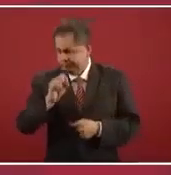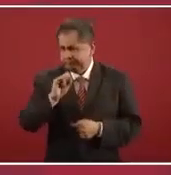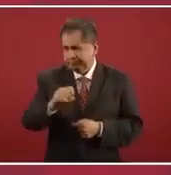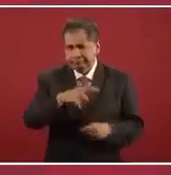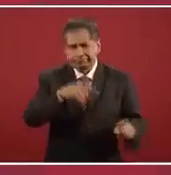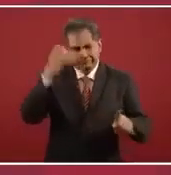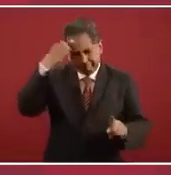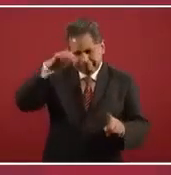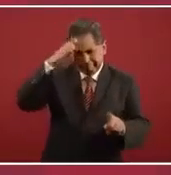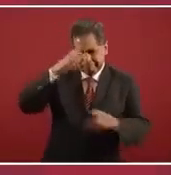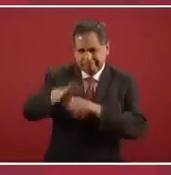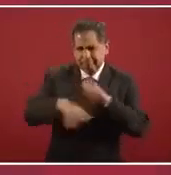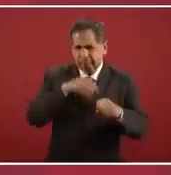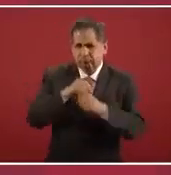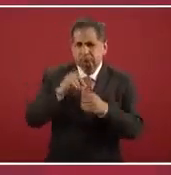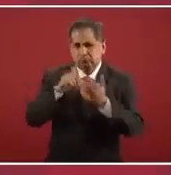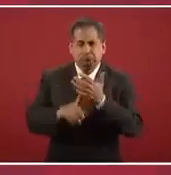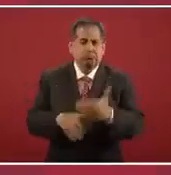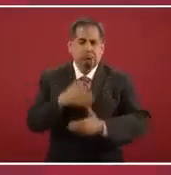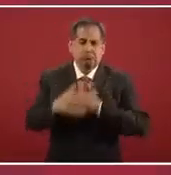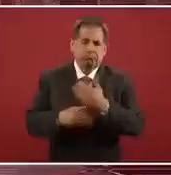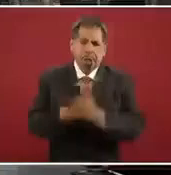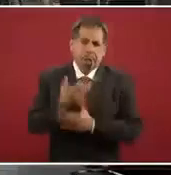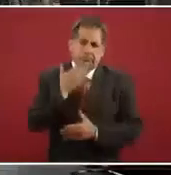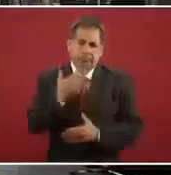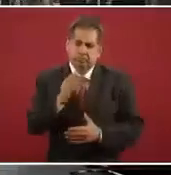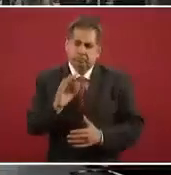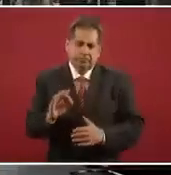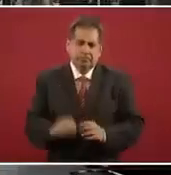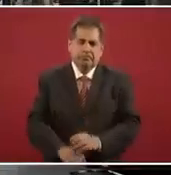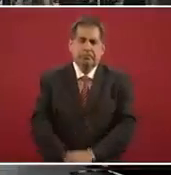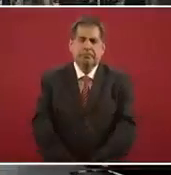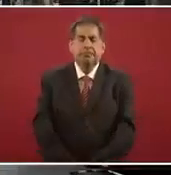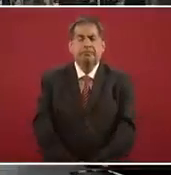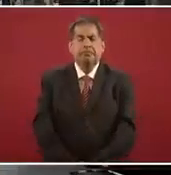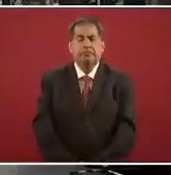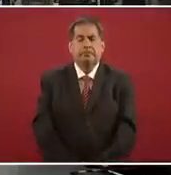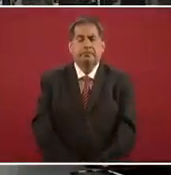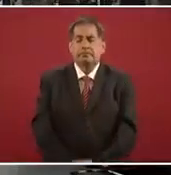tiene muchísima experiencia, pues para que esto pueda funcionar. Gracias. Gracias.